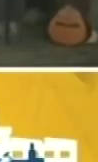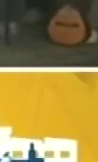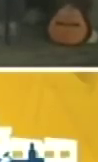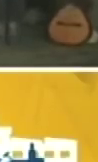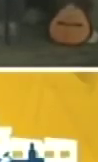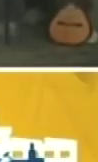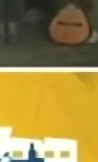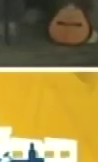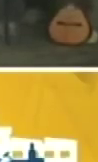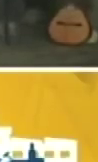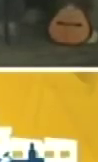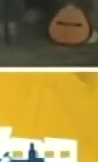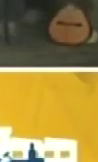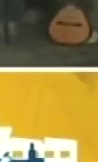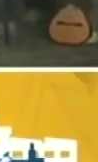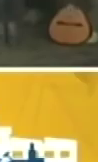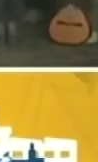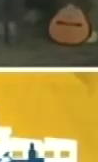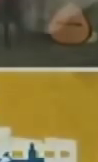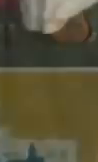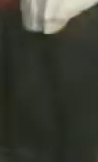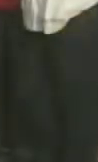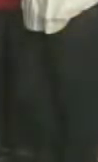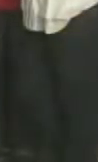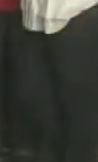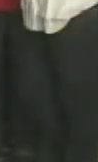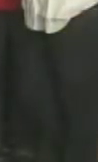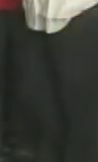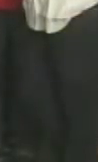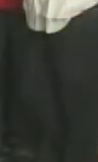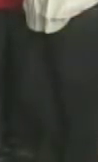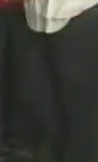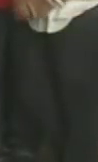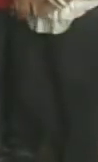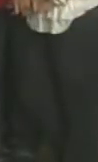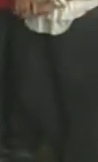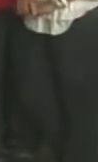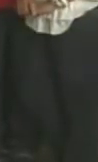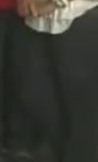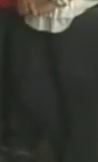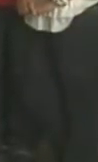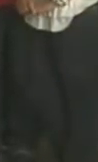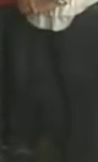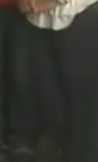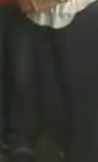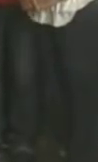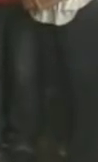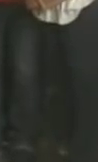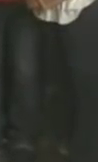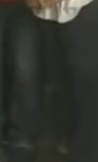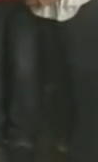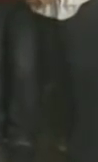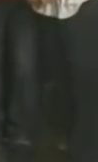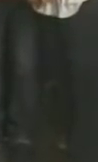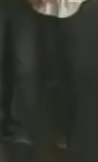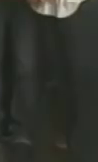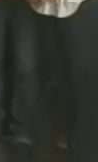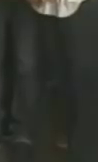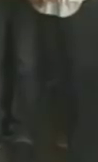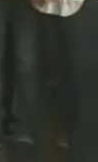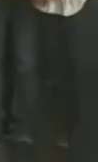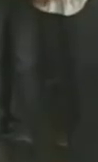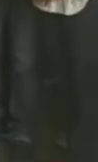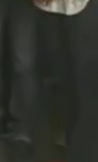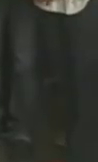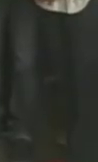Presidente, buenas tardes. Reciba usted un saludo bolivariano, patriótico y profundamente